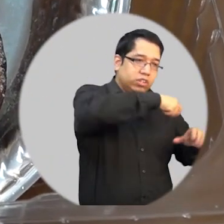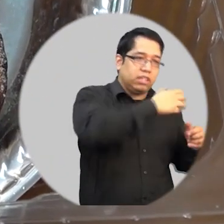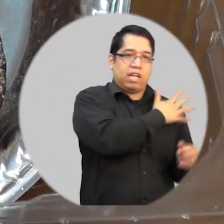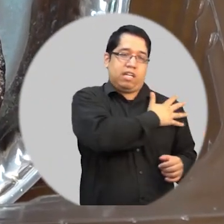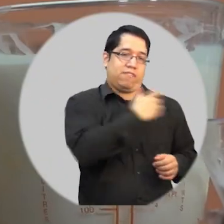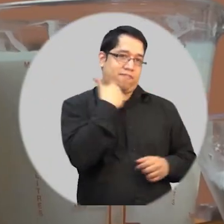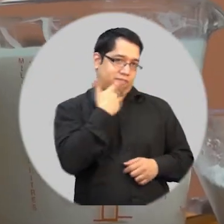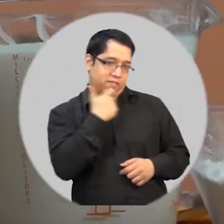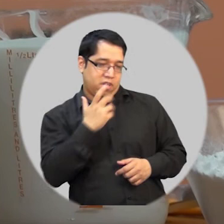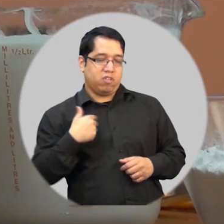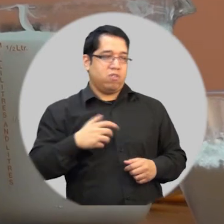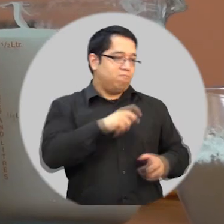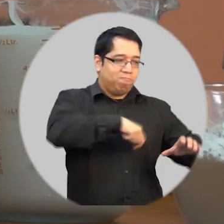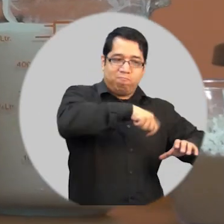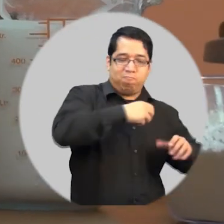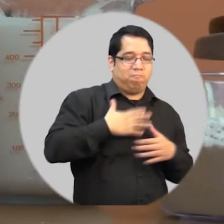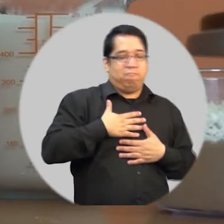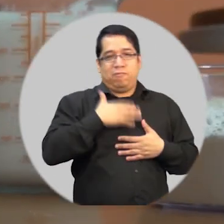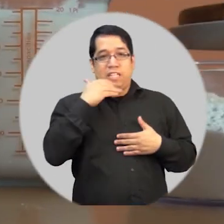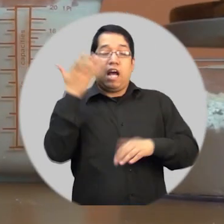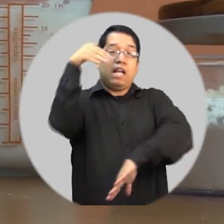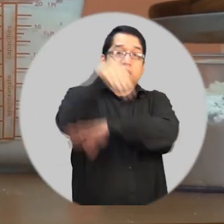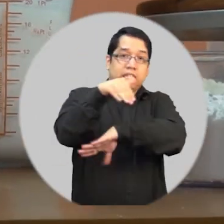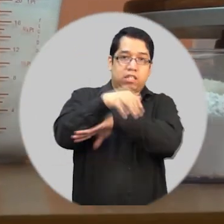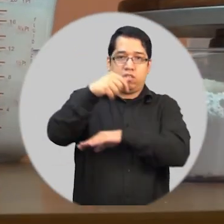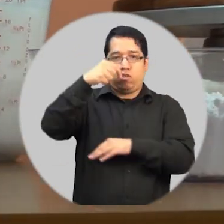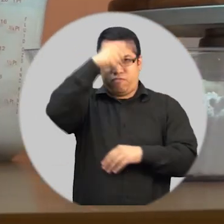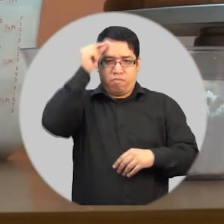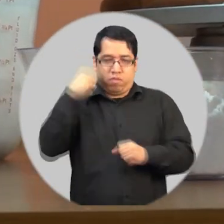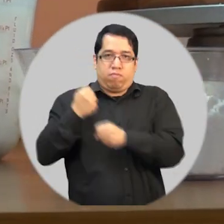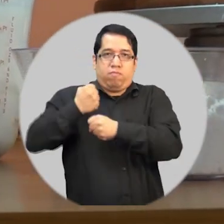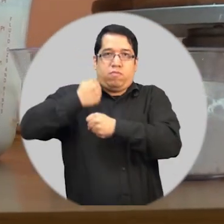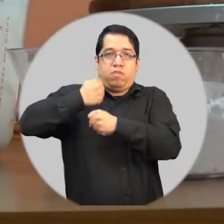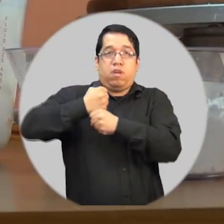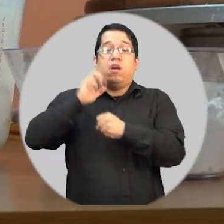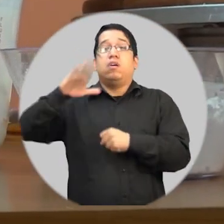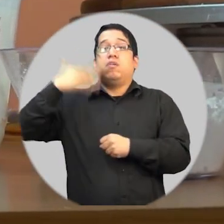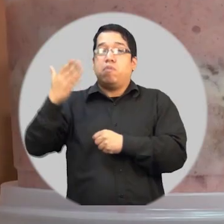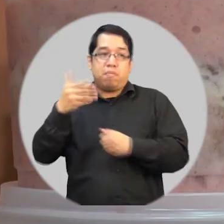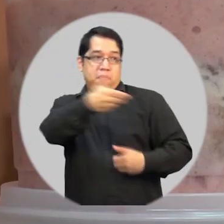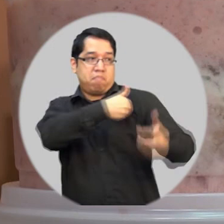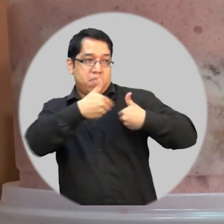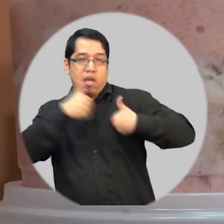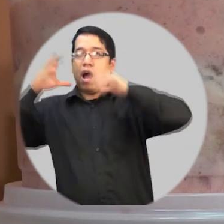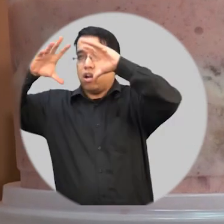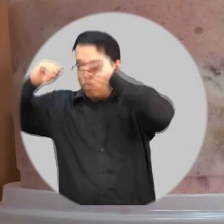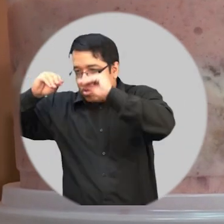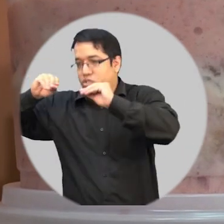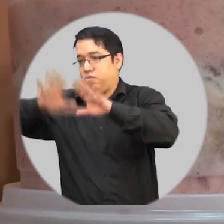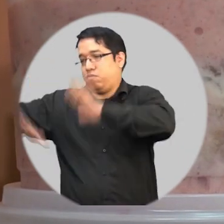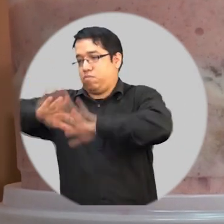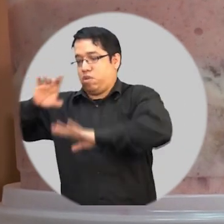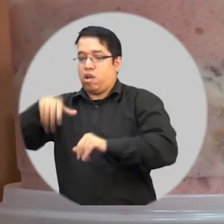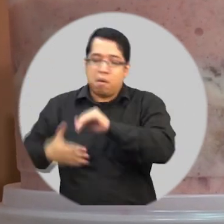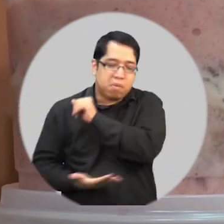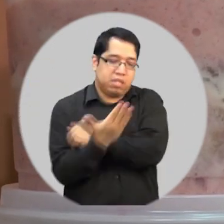hago los postres. A la tarde trabajo en enfermería y después cuando tengo mi pedido, hago a la noche y termino a la